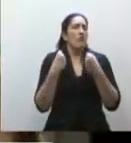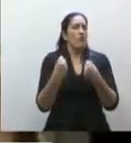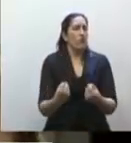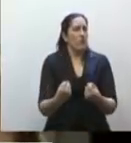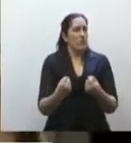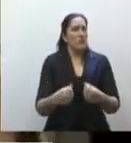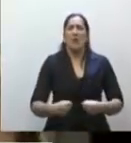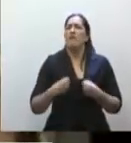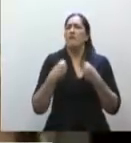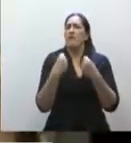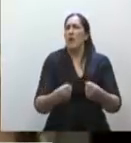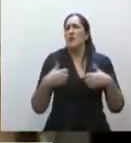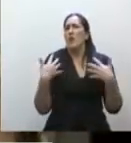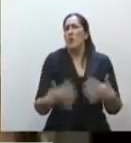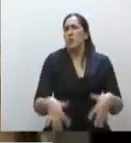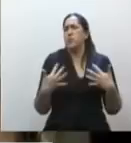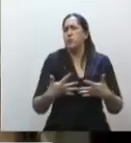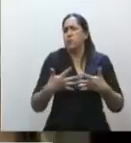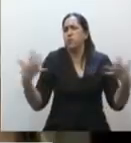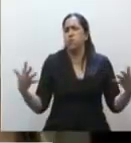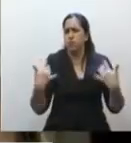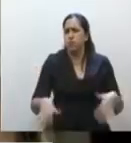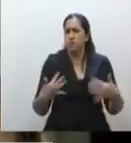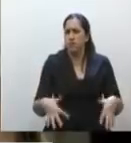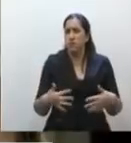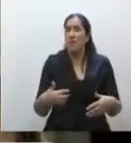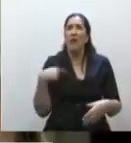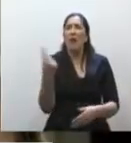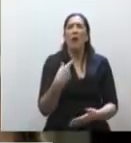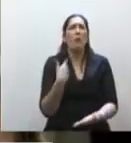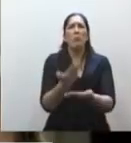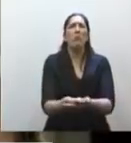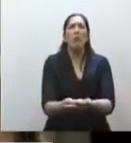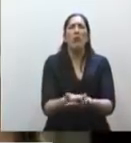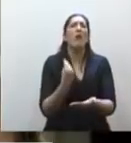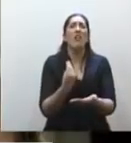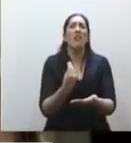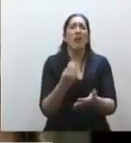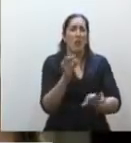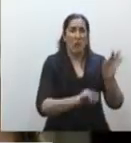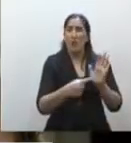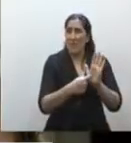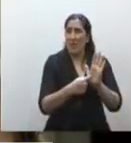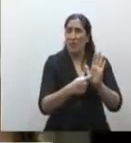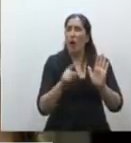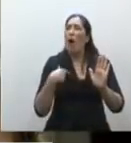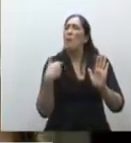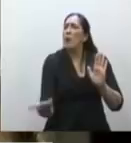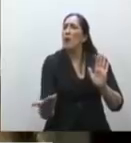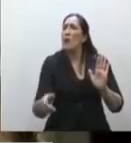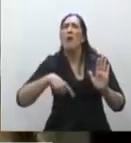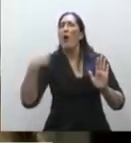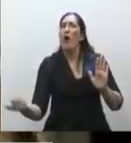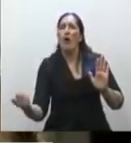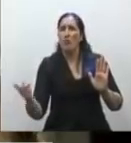un esfuerzo muy grande, porque hoy no estamos proponiéndole una alternativa a un problema que existe. El problema del